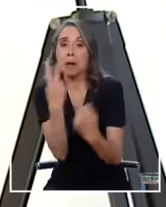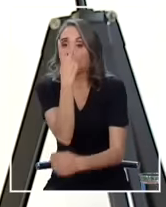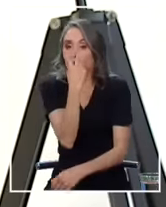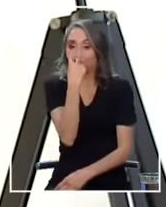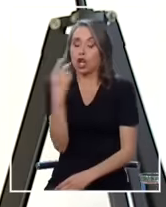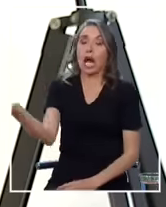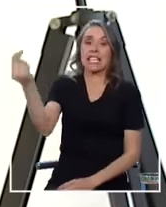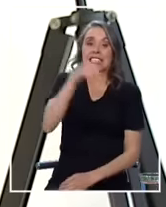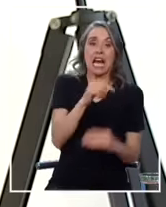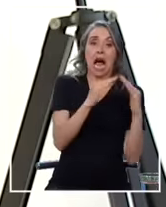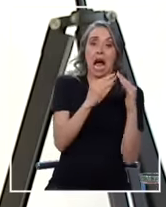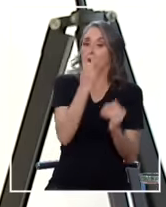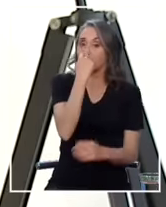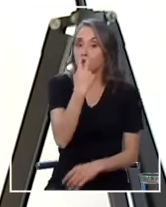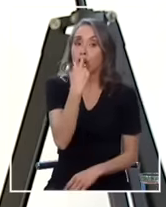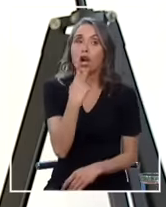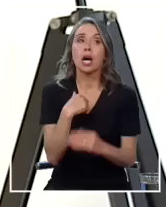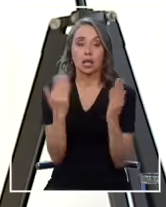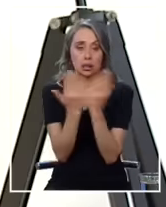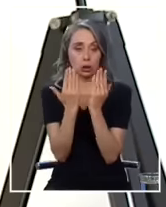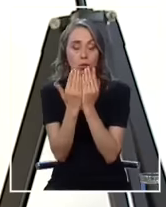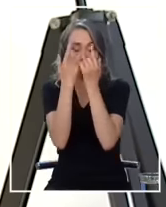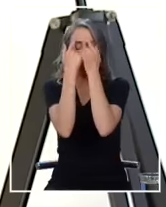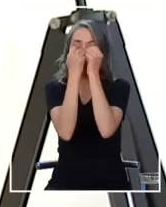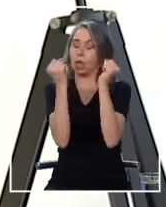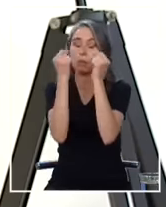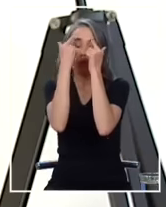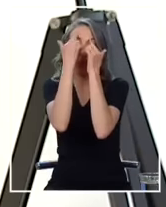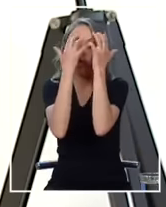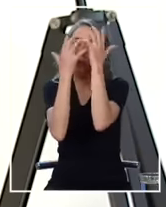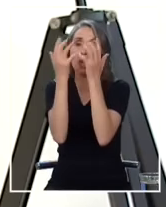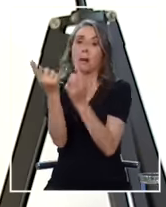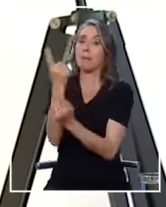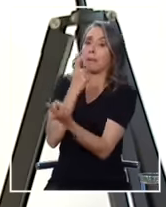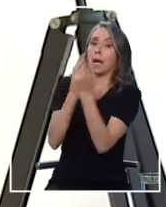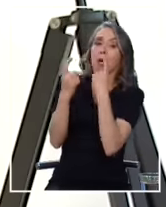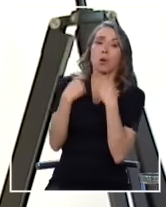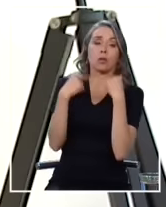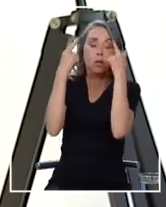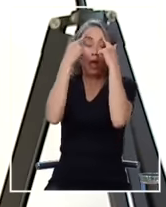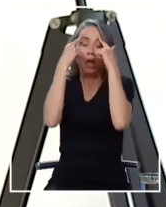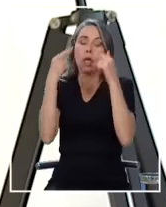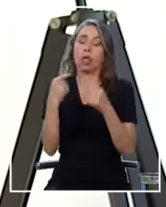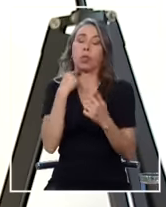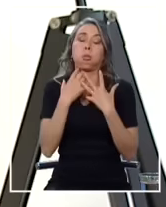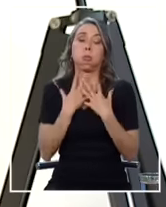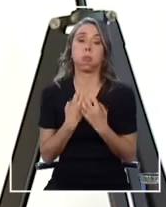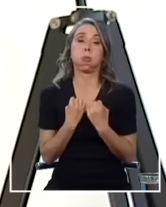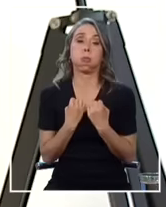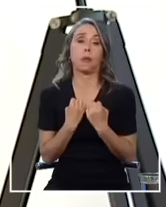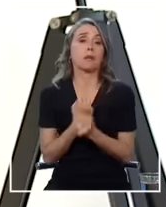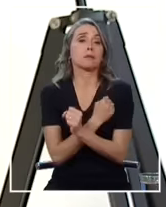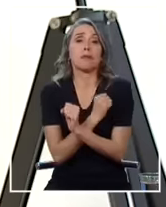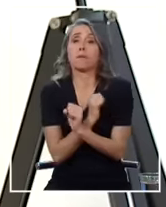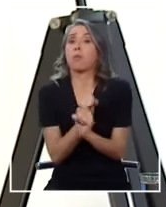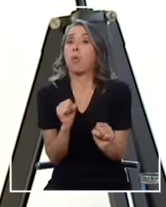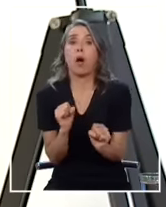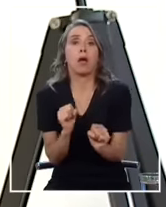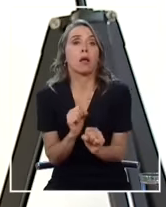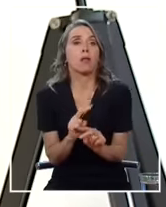llorando, trataba de estudiar y no podía tampoco. Me preguntaban cosas y ya estaba tan frustrada que no podía hacer